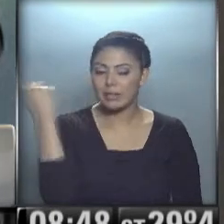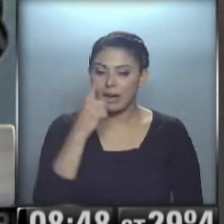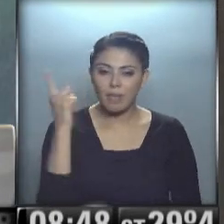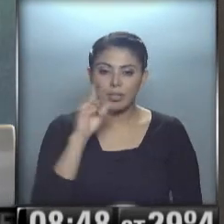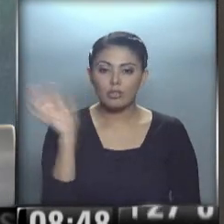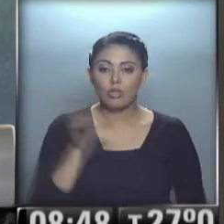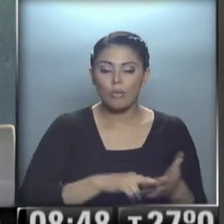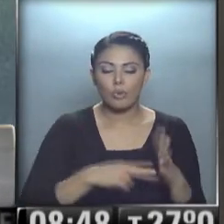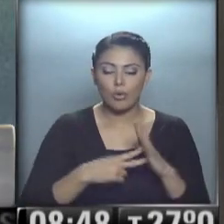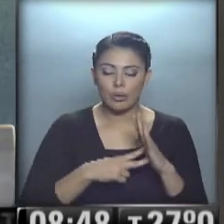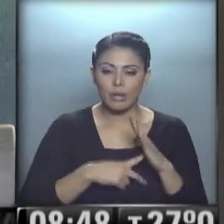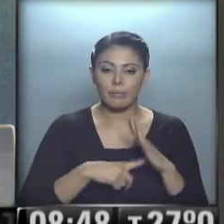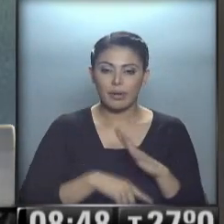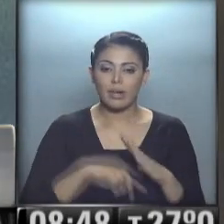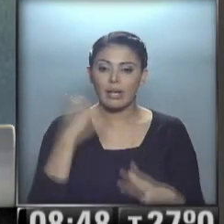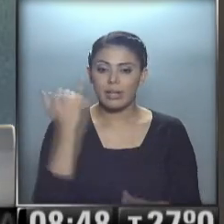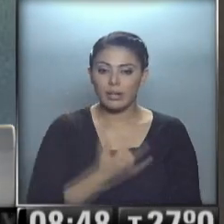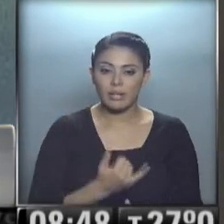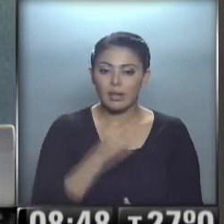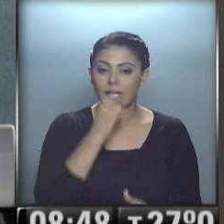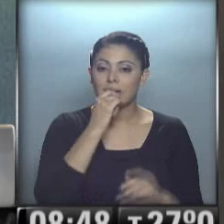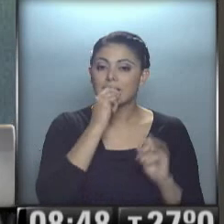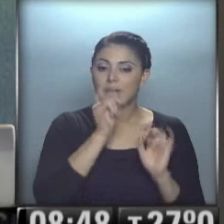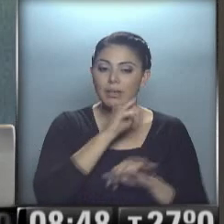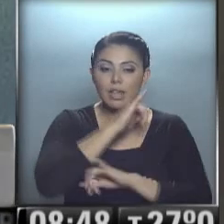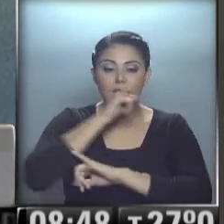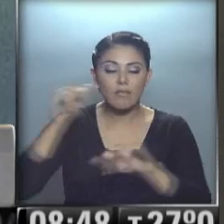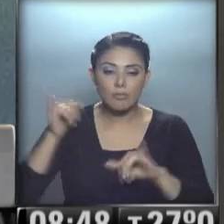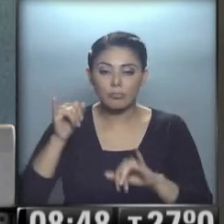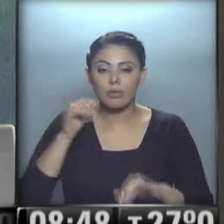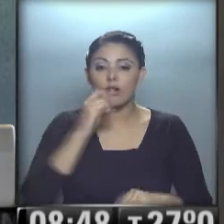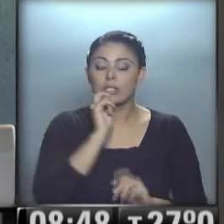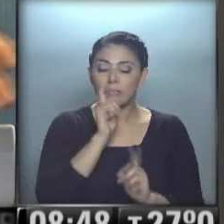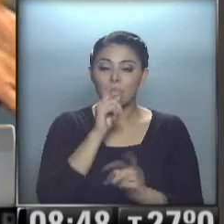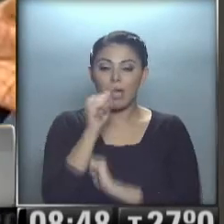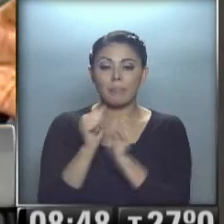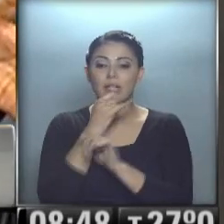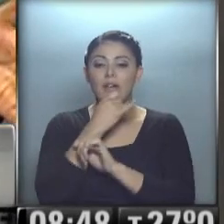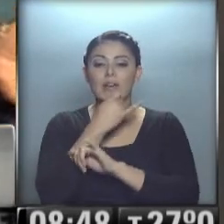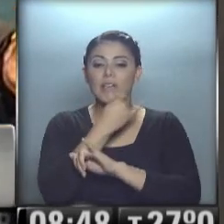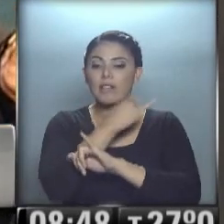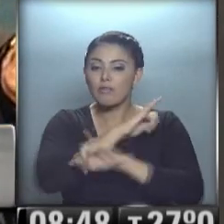problemas que existen y se informe o las empresas informen